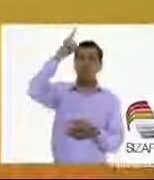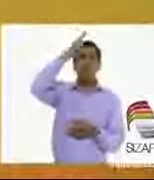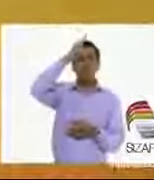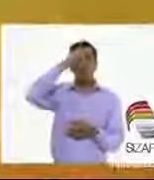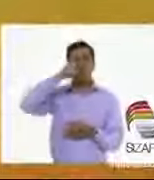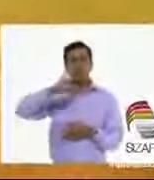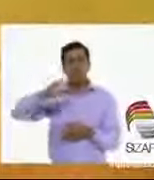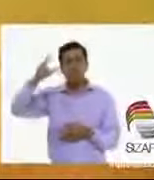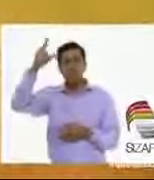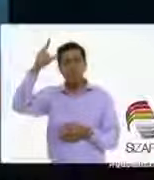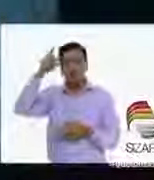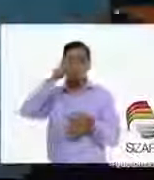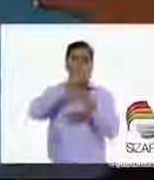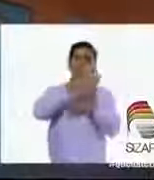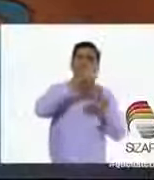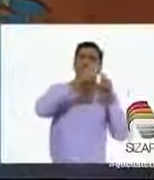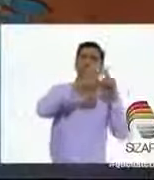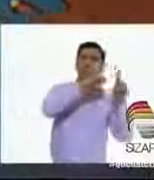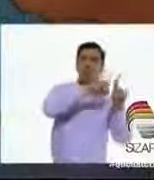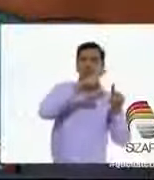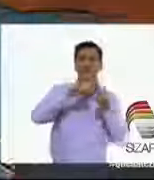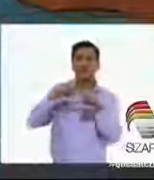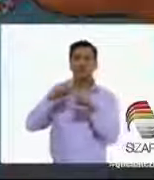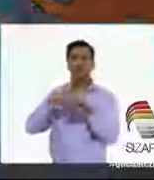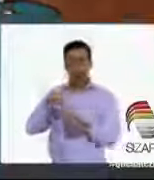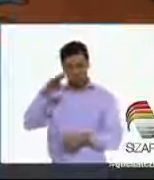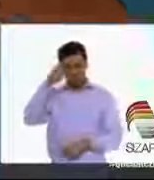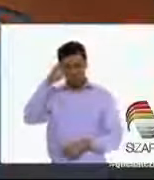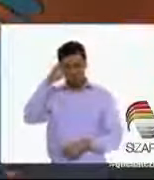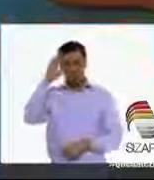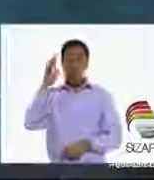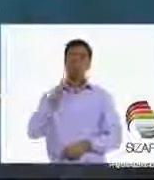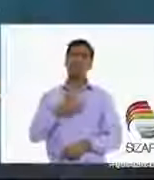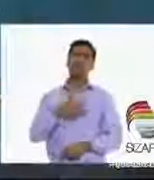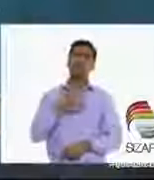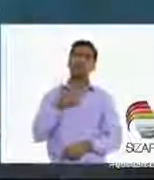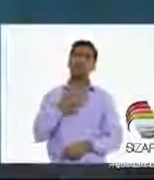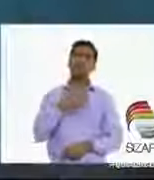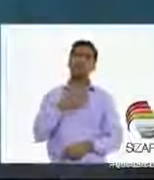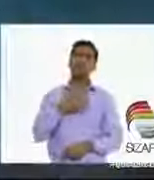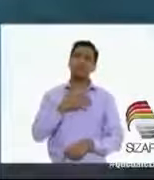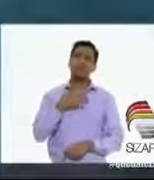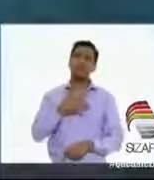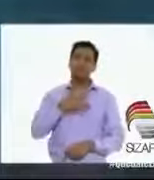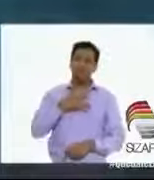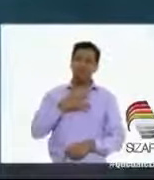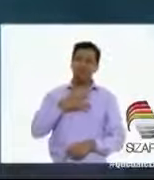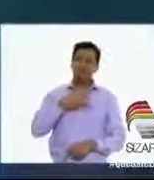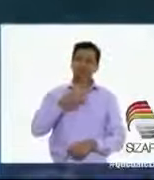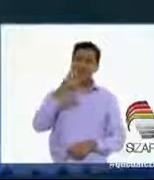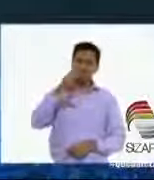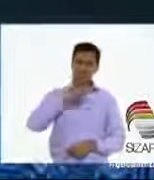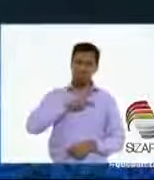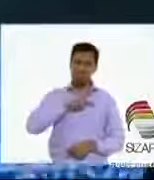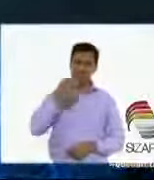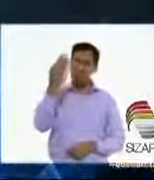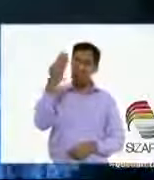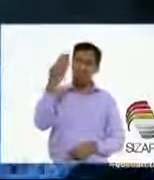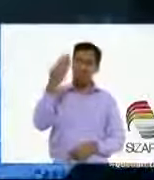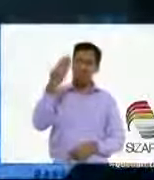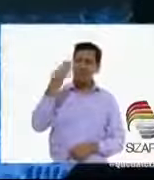dichiwate más igualme, que jaquemate te kiwiya, totas lamikilis, o len te machilia patotlacayo o